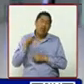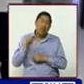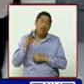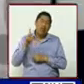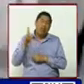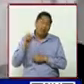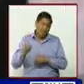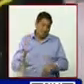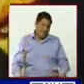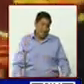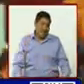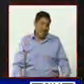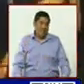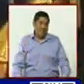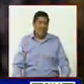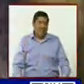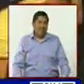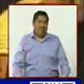Cabanillas.